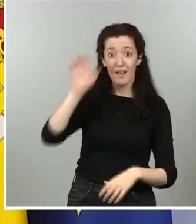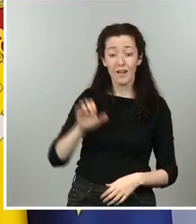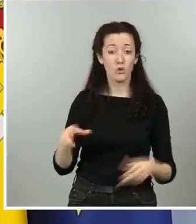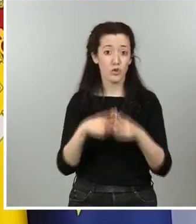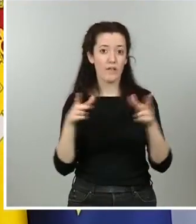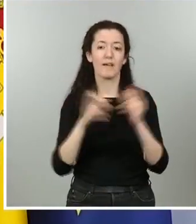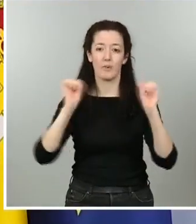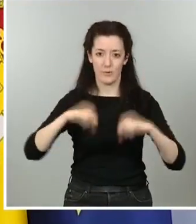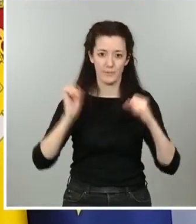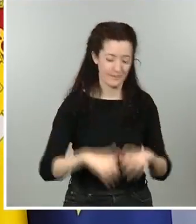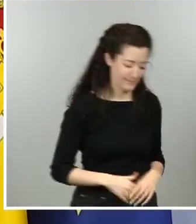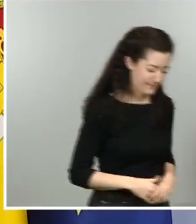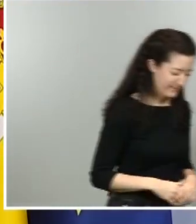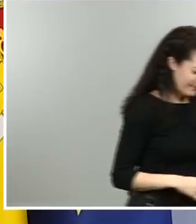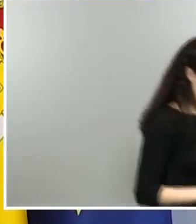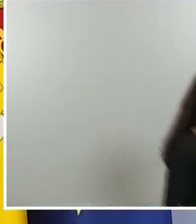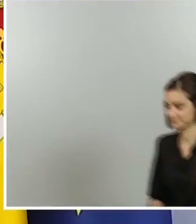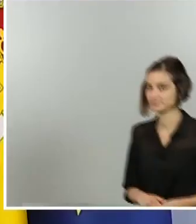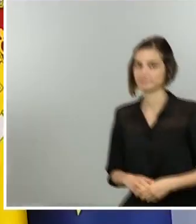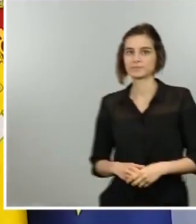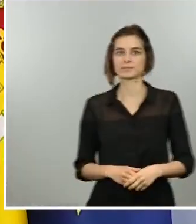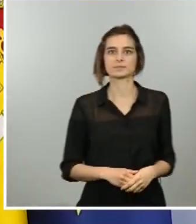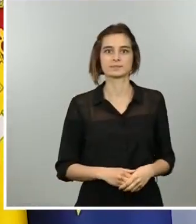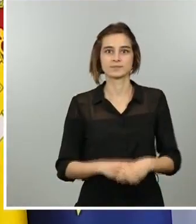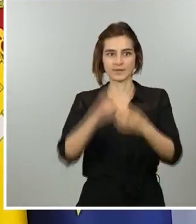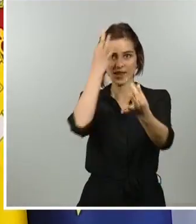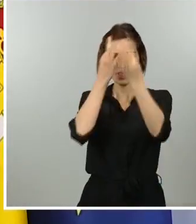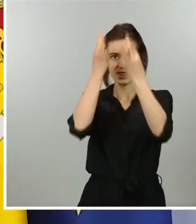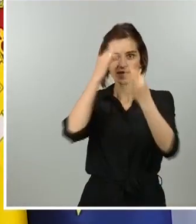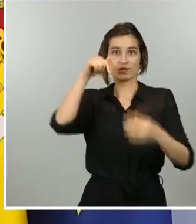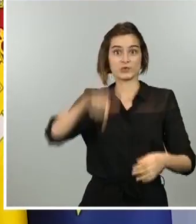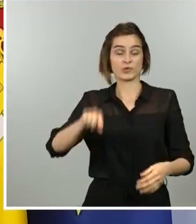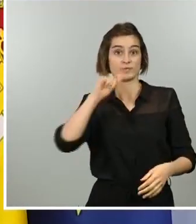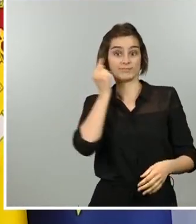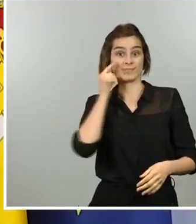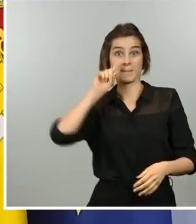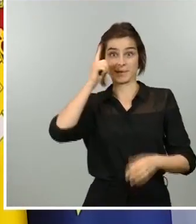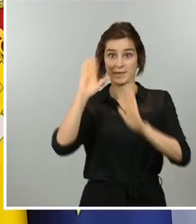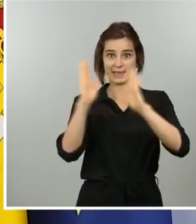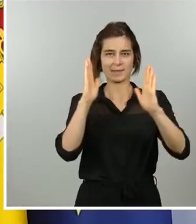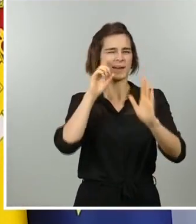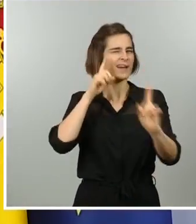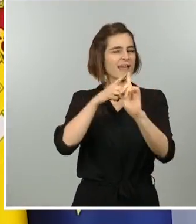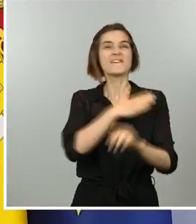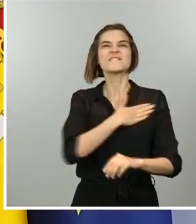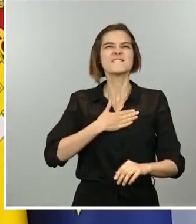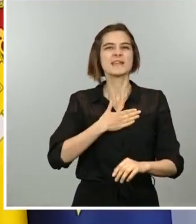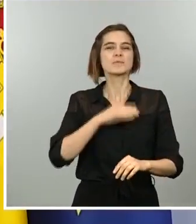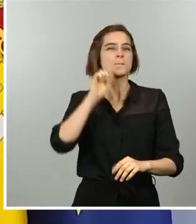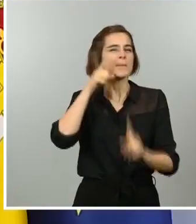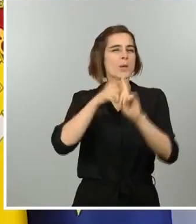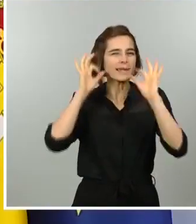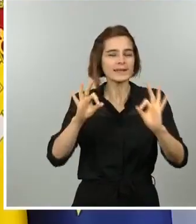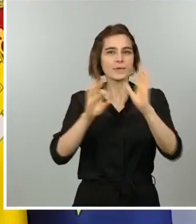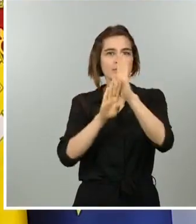manteniéndolo. Los datos que hemos conocido de esta primera etapa, consistente en alcanzar el pico y doblegar la curva, cada día más